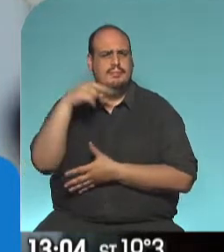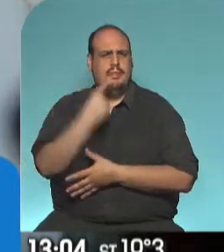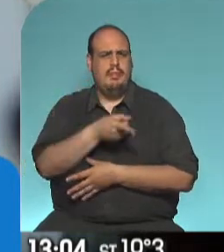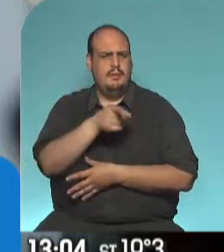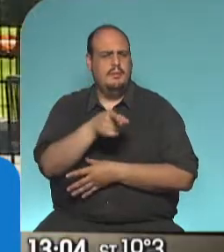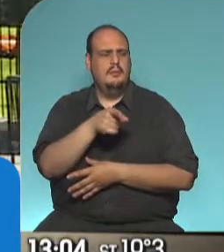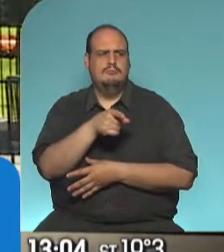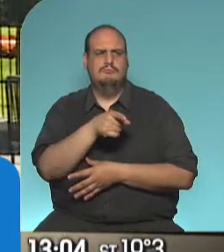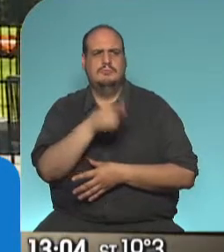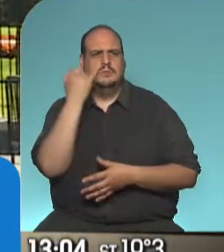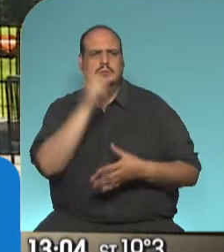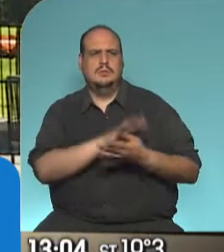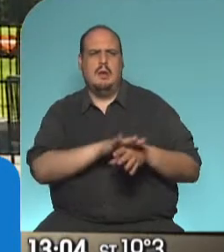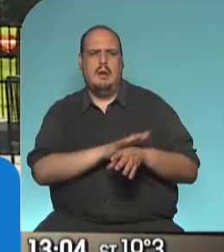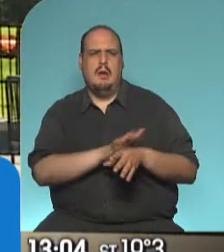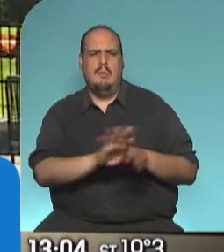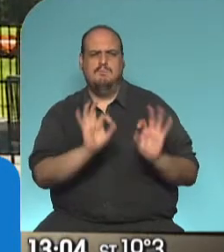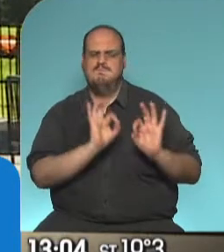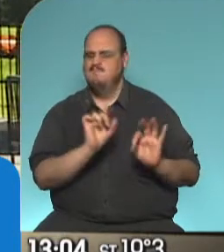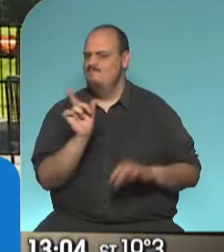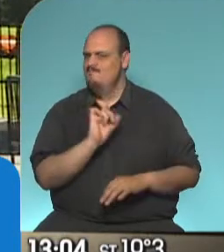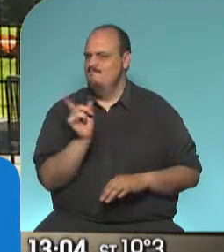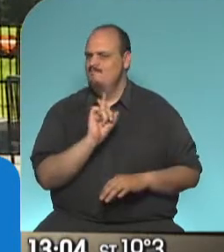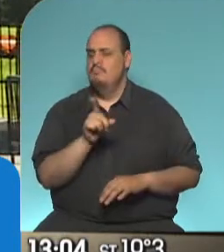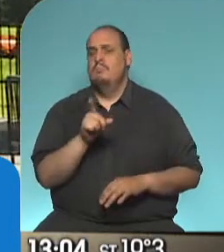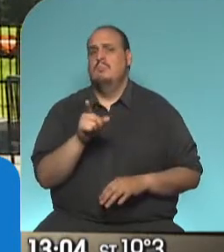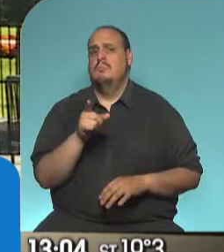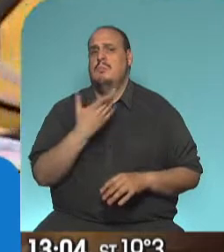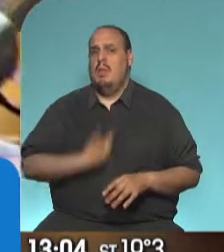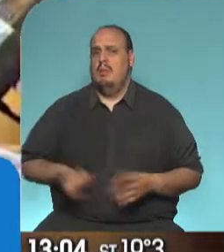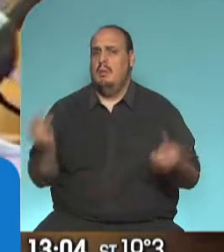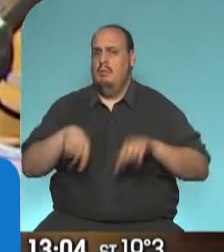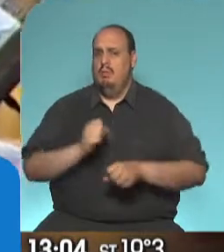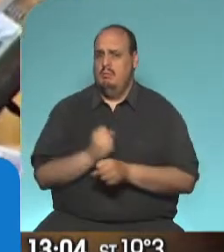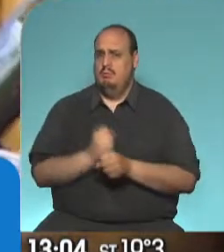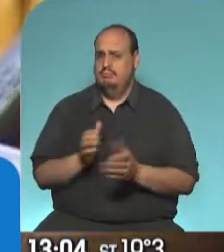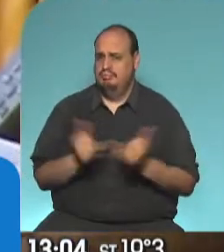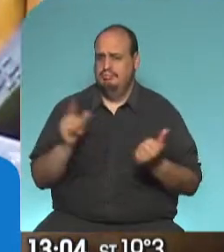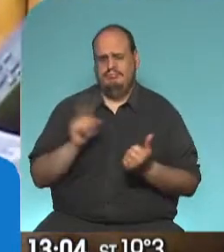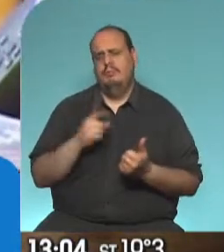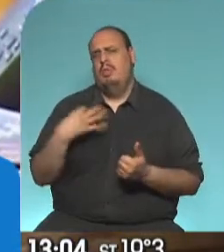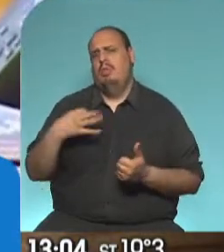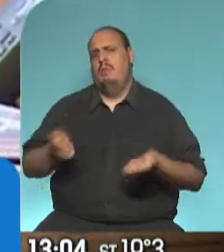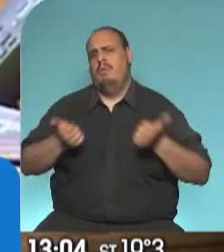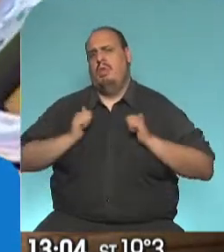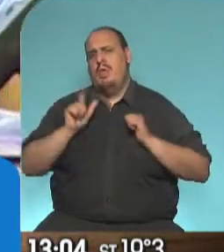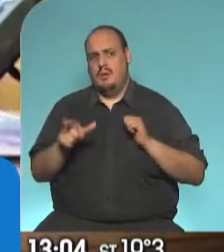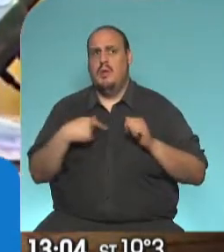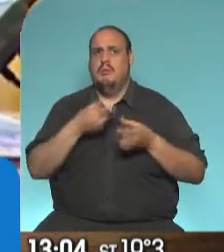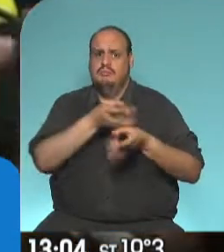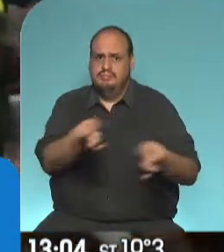el episodio y advierten que el presidente no debería volver de inmediato a la actividad para recuperarse de la enfermedad y porque podría seguir